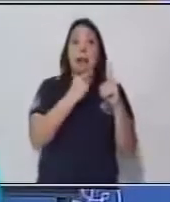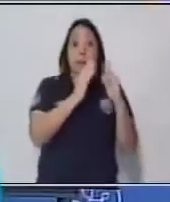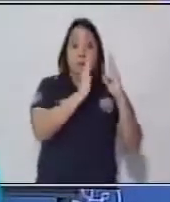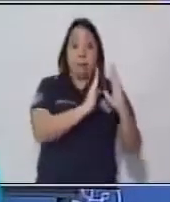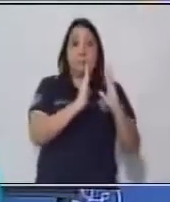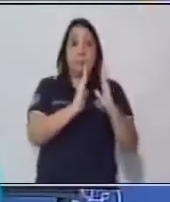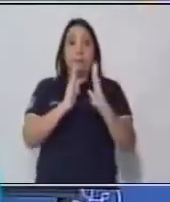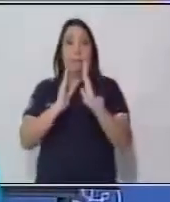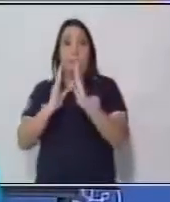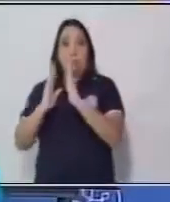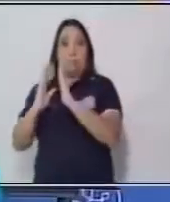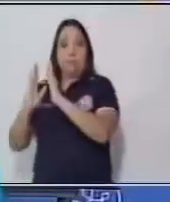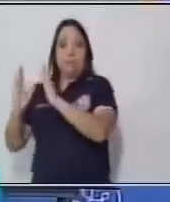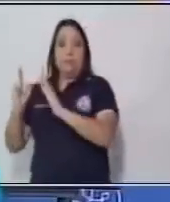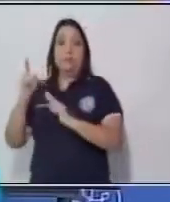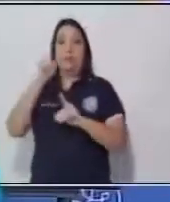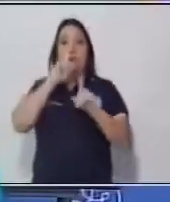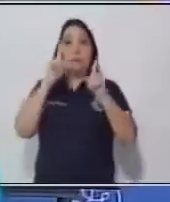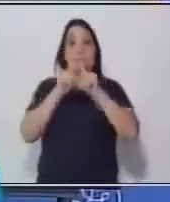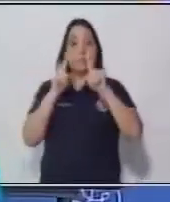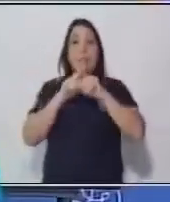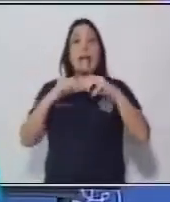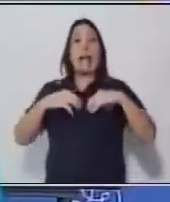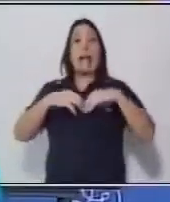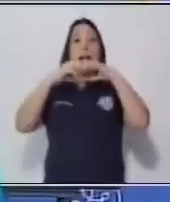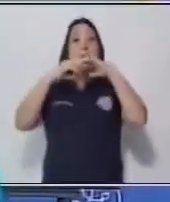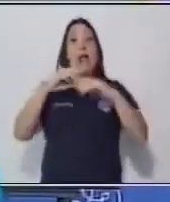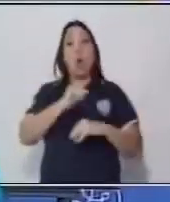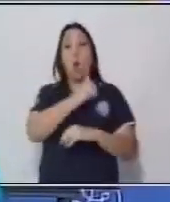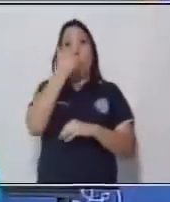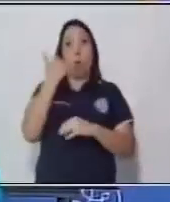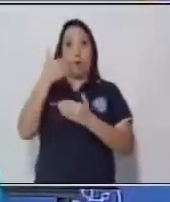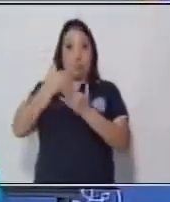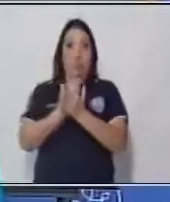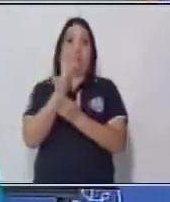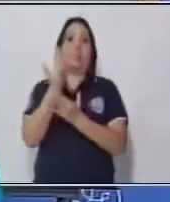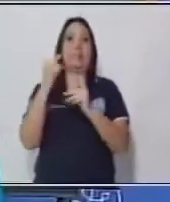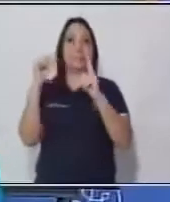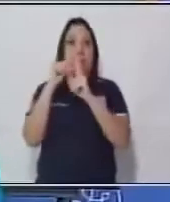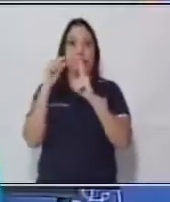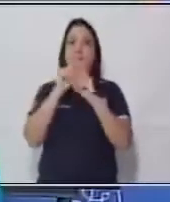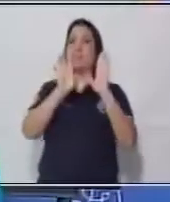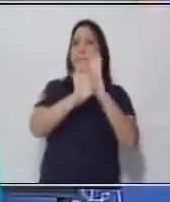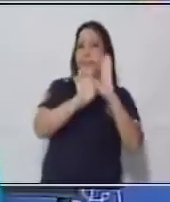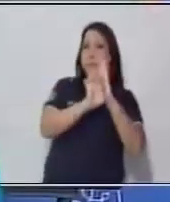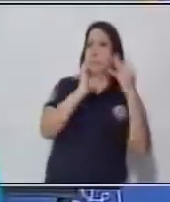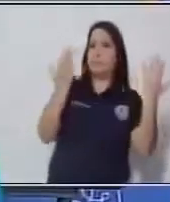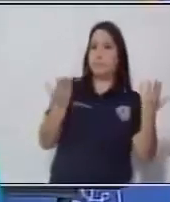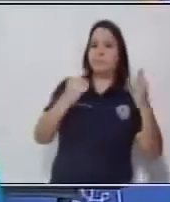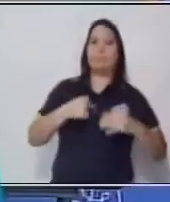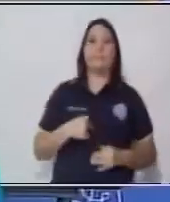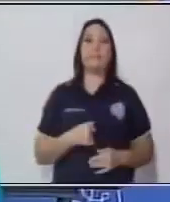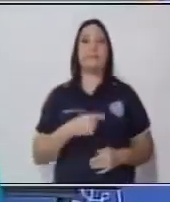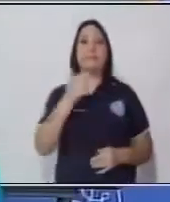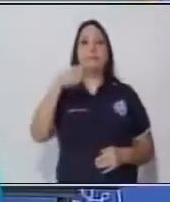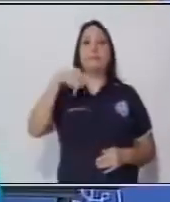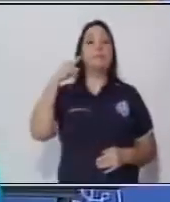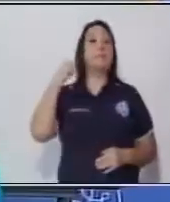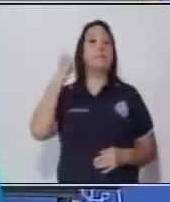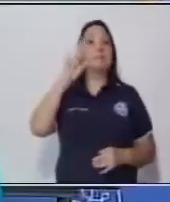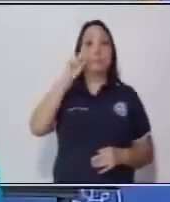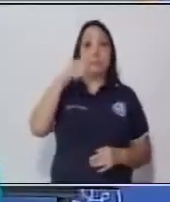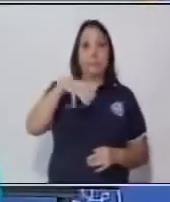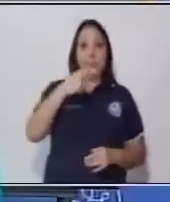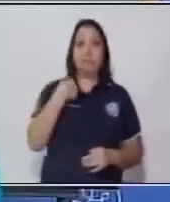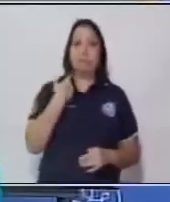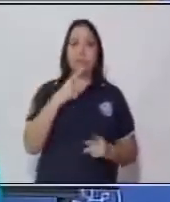reordenan y se crean otras nuevas palabras. Por ejemplo, en los anagramas podemos